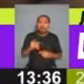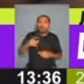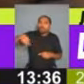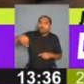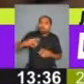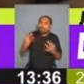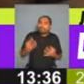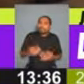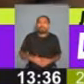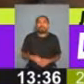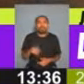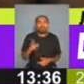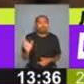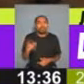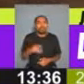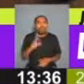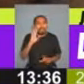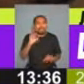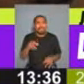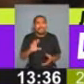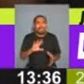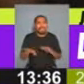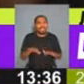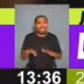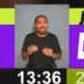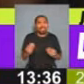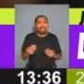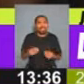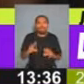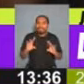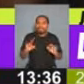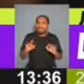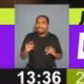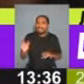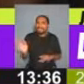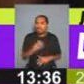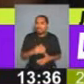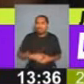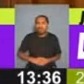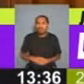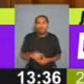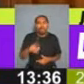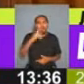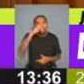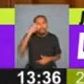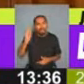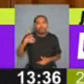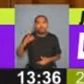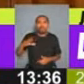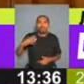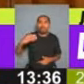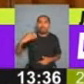panorama, lo saben todos ustedes, no es está complicado para todos, digamos, tipo nación, provincia, todo esto, así que